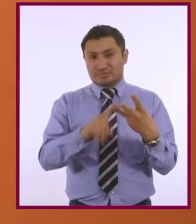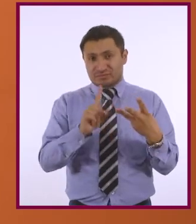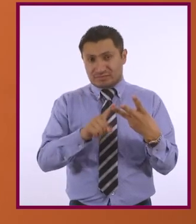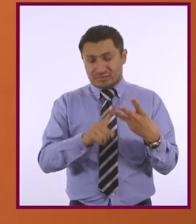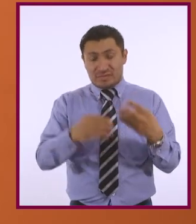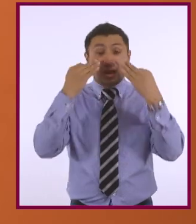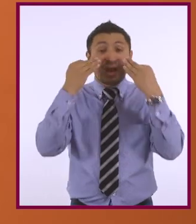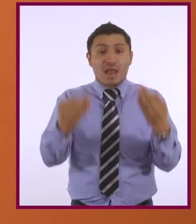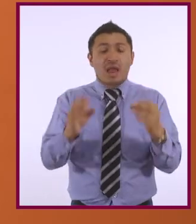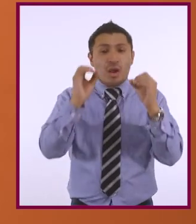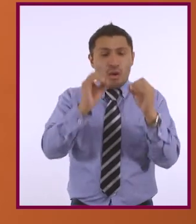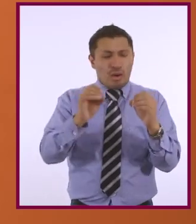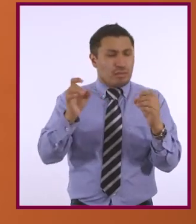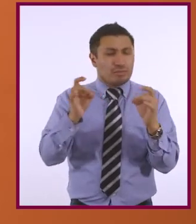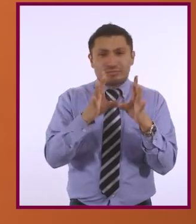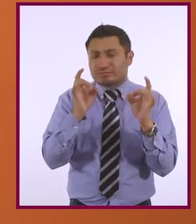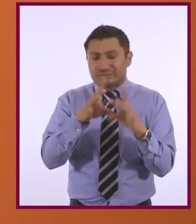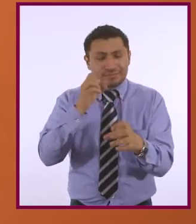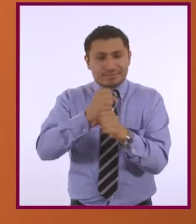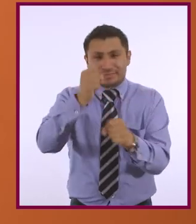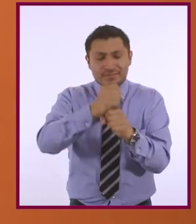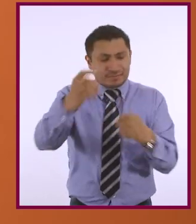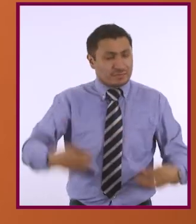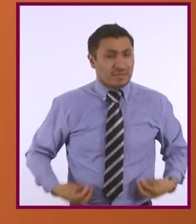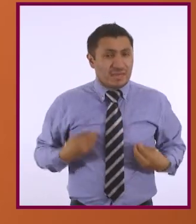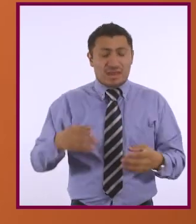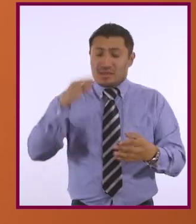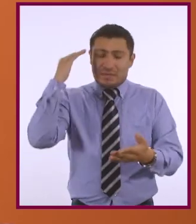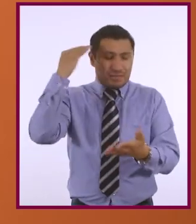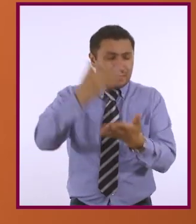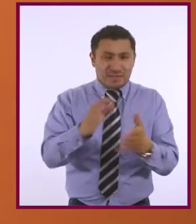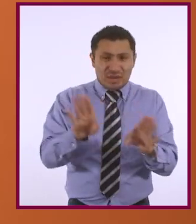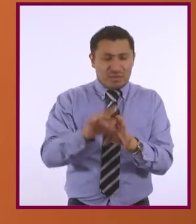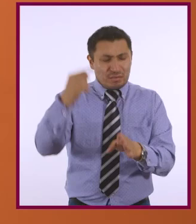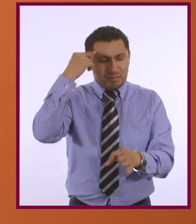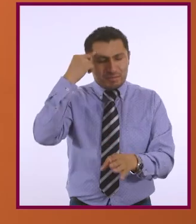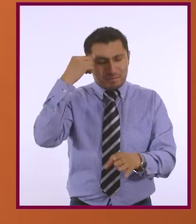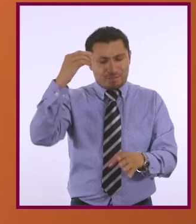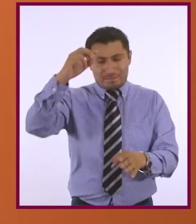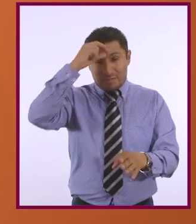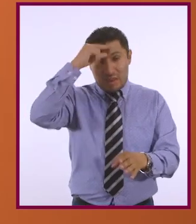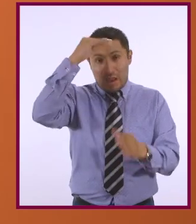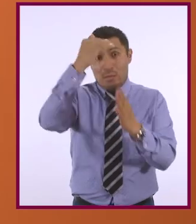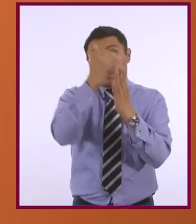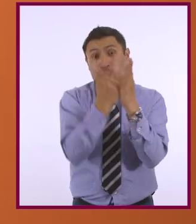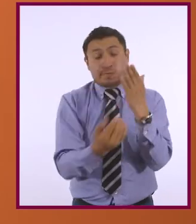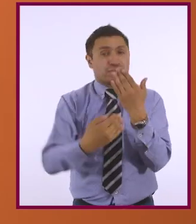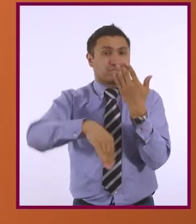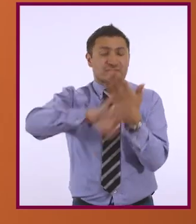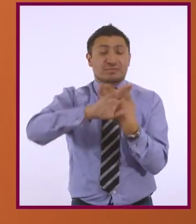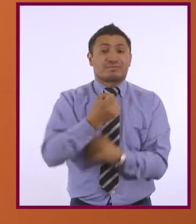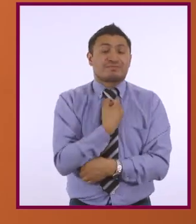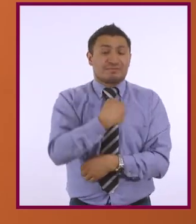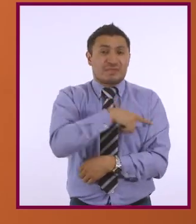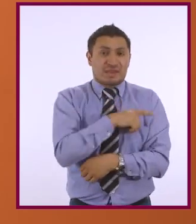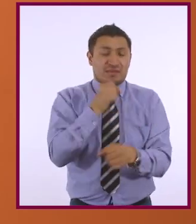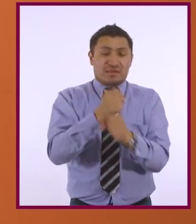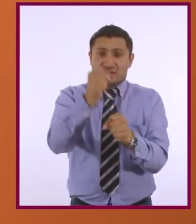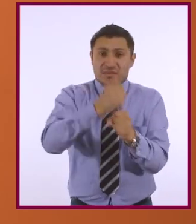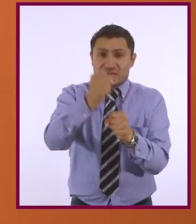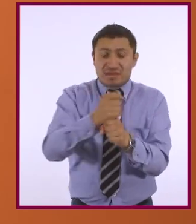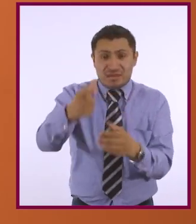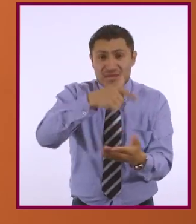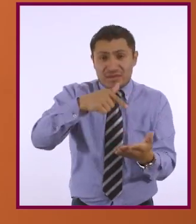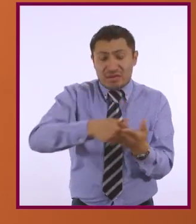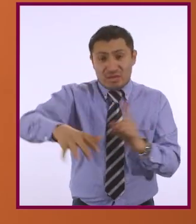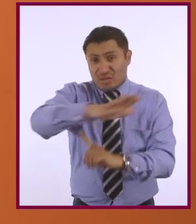testigo o experimentar violencia frena el potencial de niños, niñas y adolescentes y afecta su salud. Un ambiente violento genera